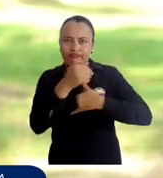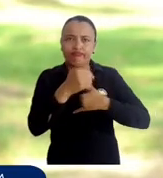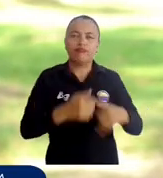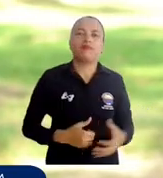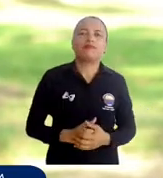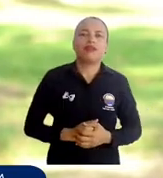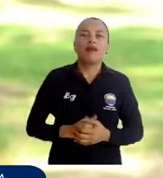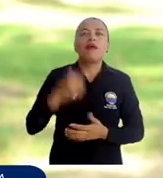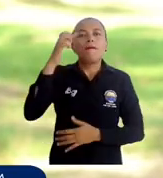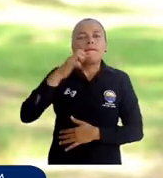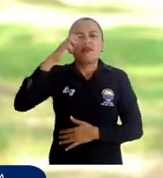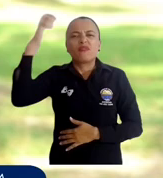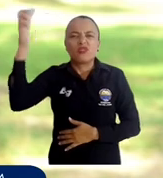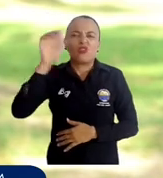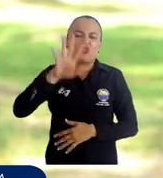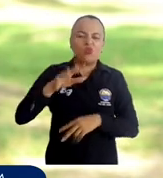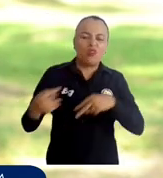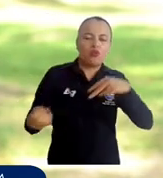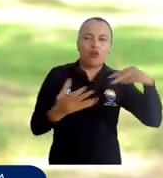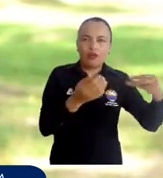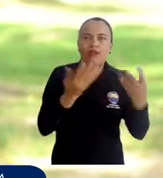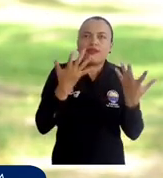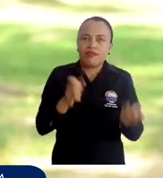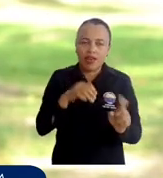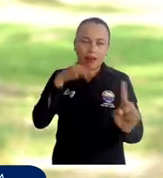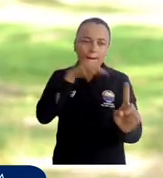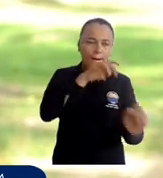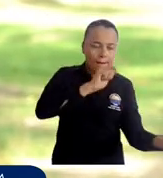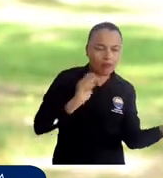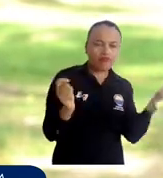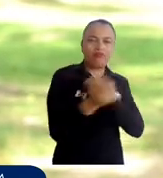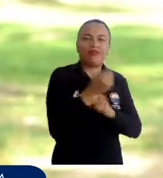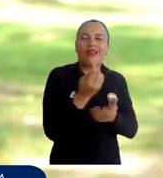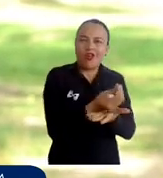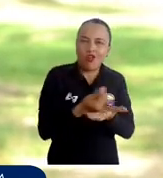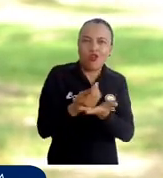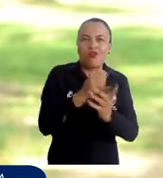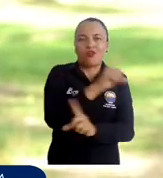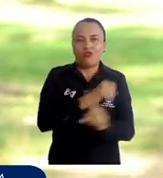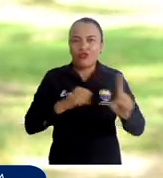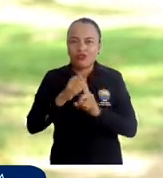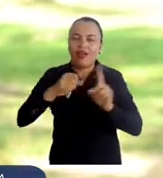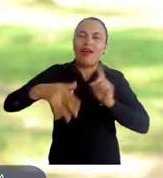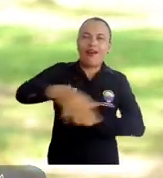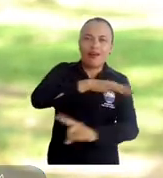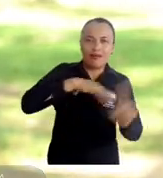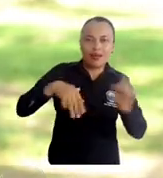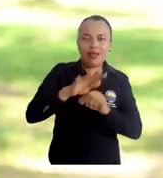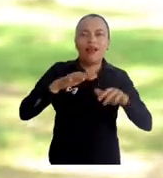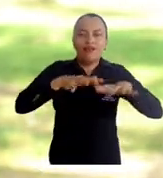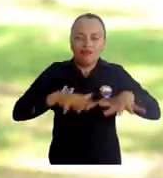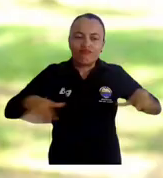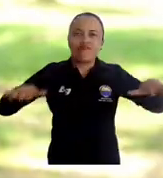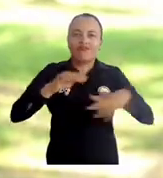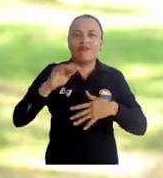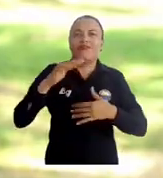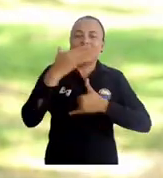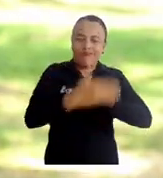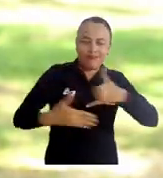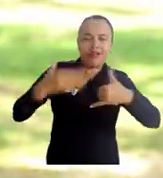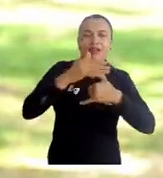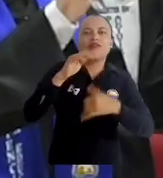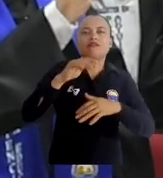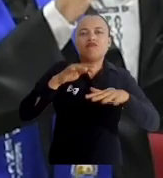Profesionales de la educación que quieran contribuir a la transformación económica, social, ambiental, de la región, del país,